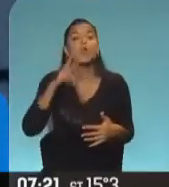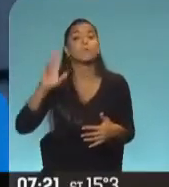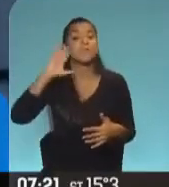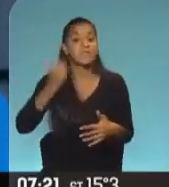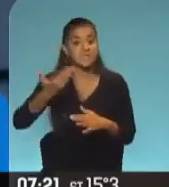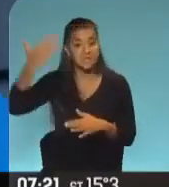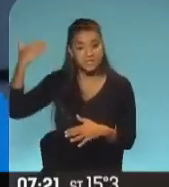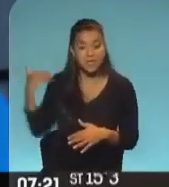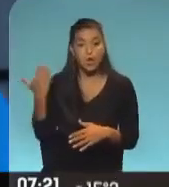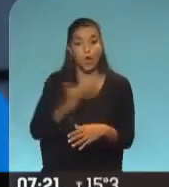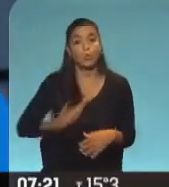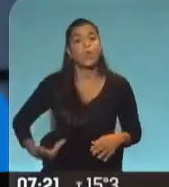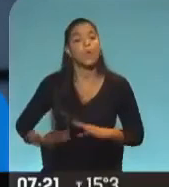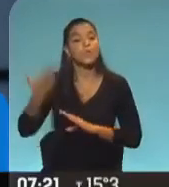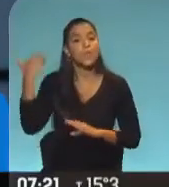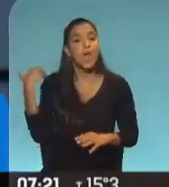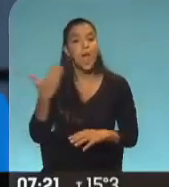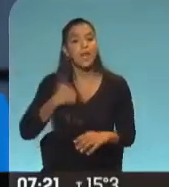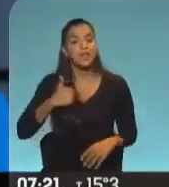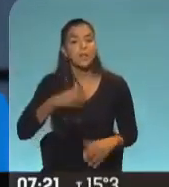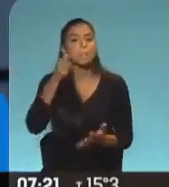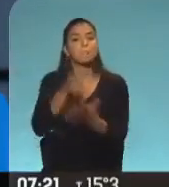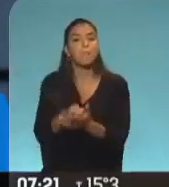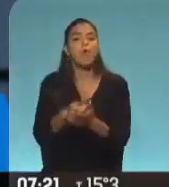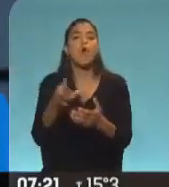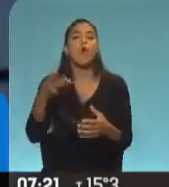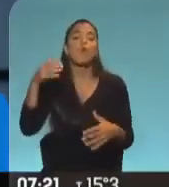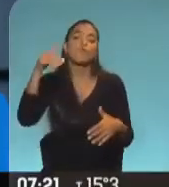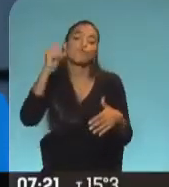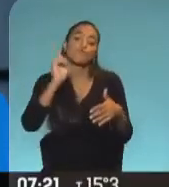2016, con el gobierno anterior, Argentina le pagó a los fondos buitre y ahí dejó un antecedente.